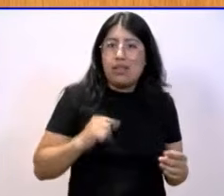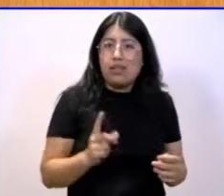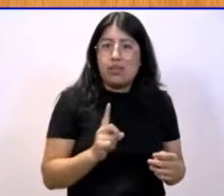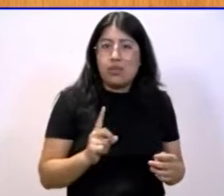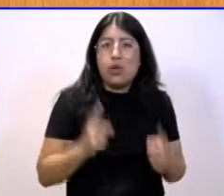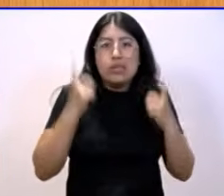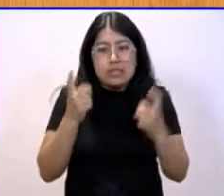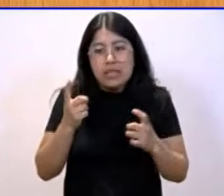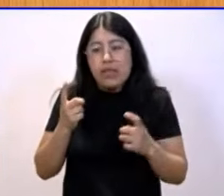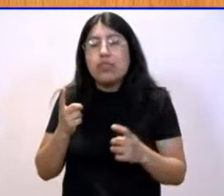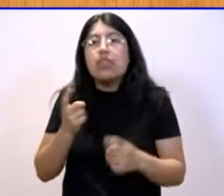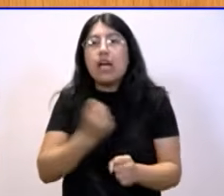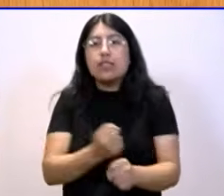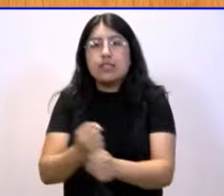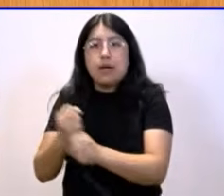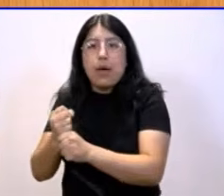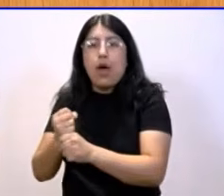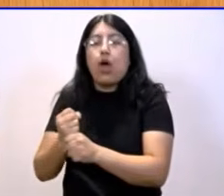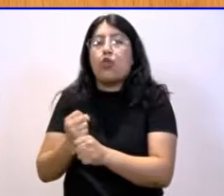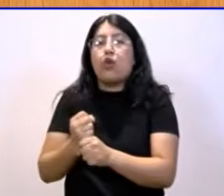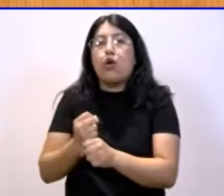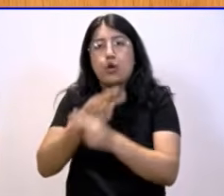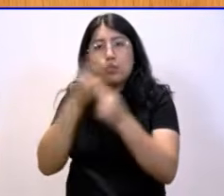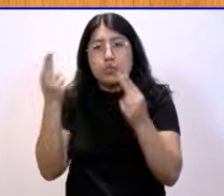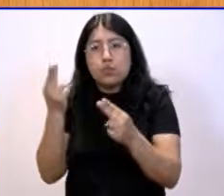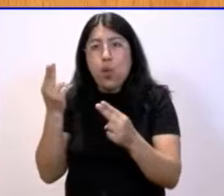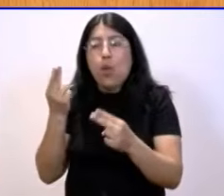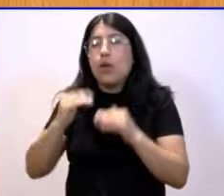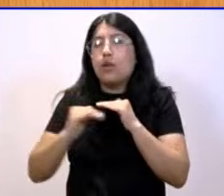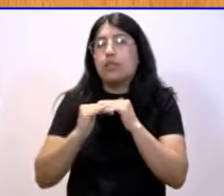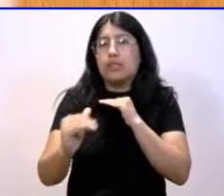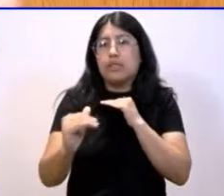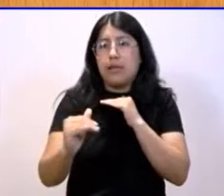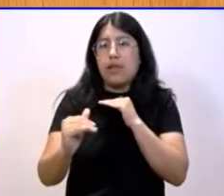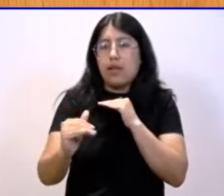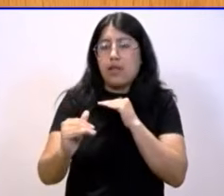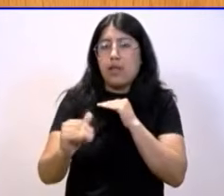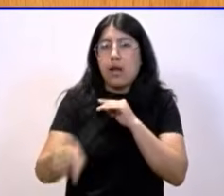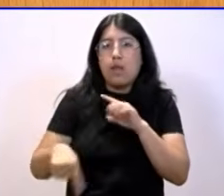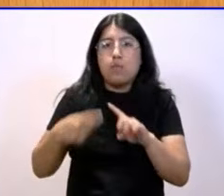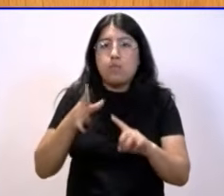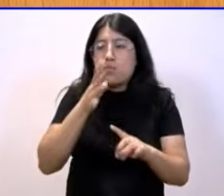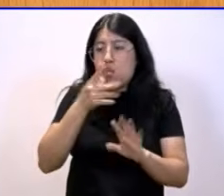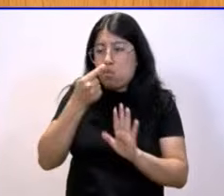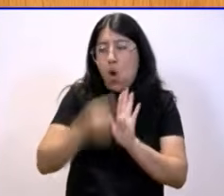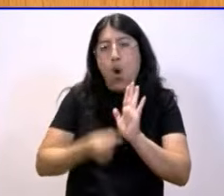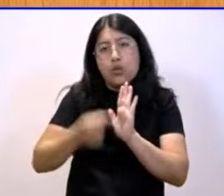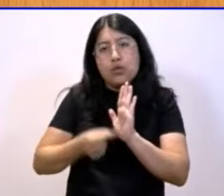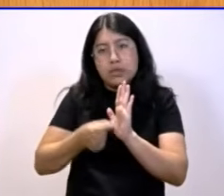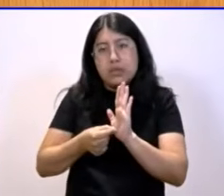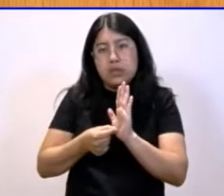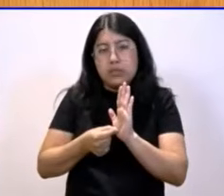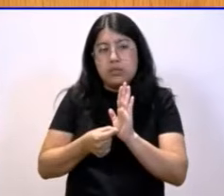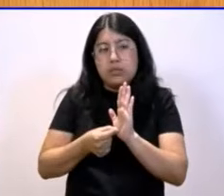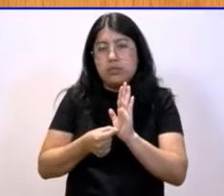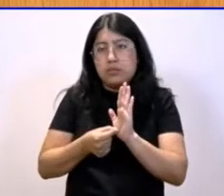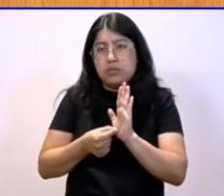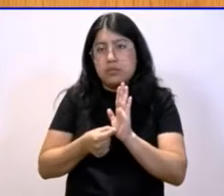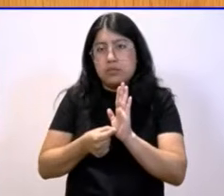a todos esos trabajadores y empleados públicos que prestan el servicio con unas condiciones